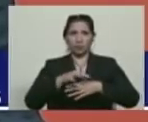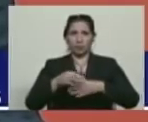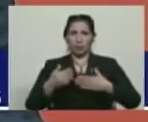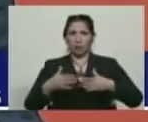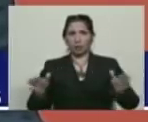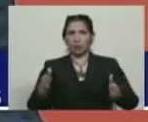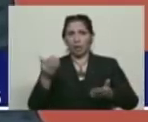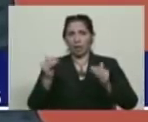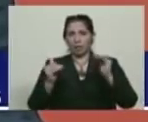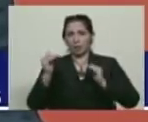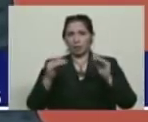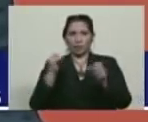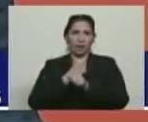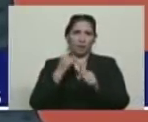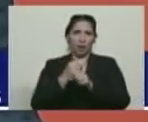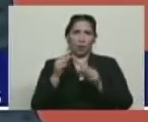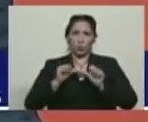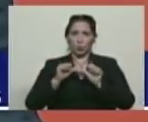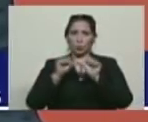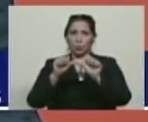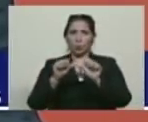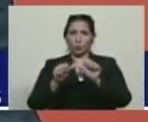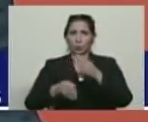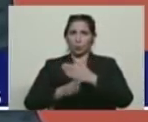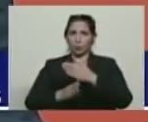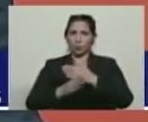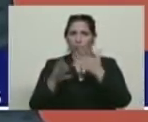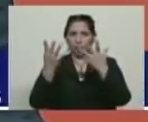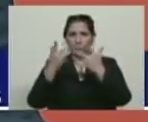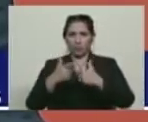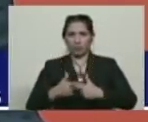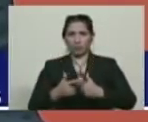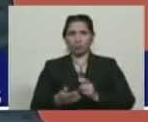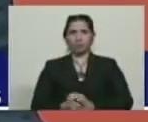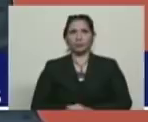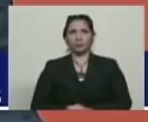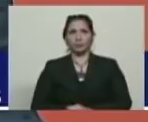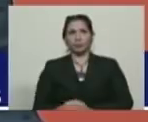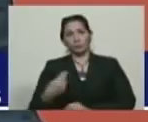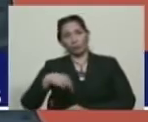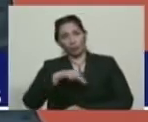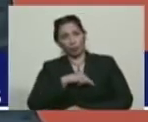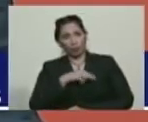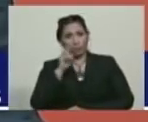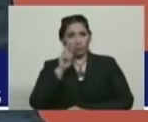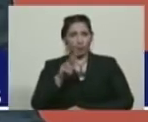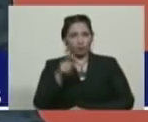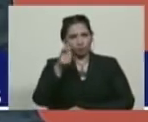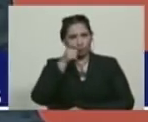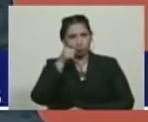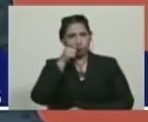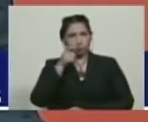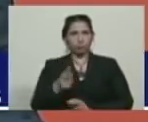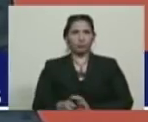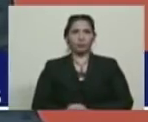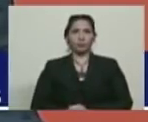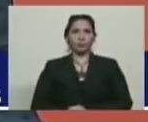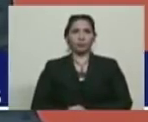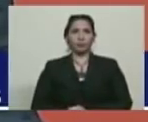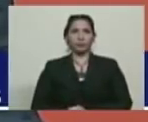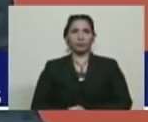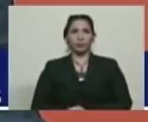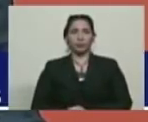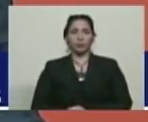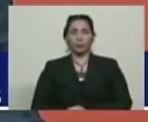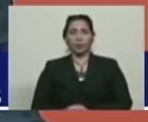de los trabajadores y la continuidad al menos administrativa nosotros vamos a estar vigilantes respecto a esta medida de